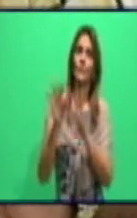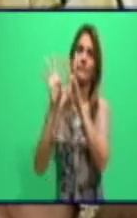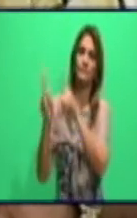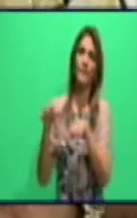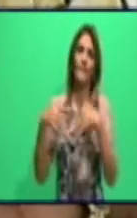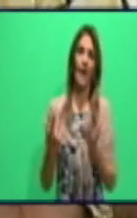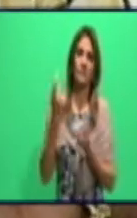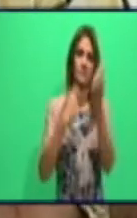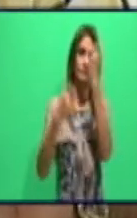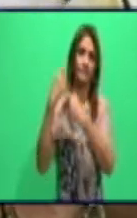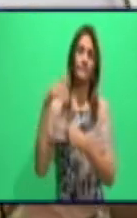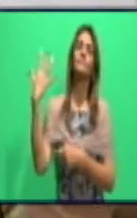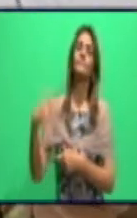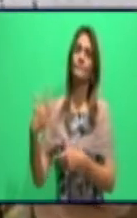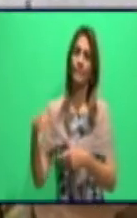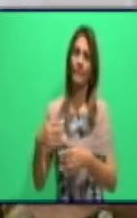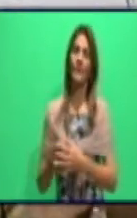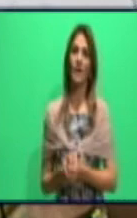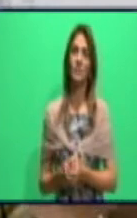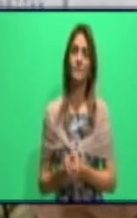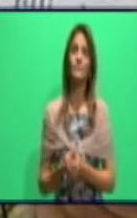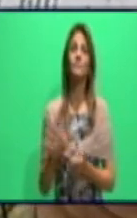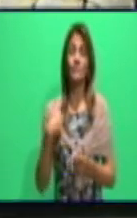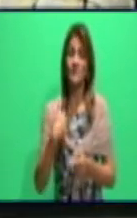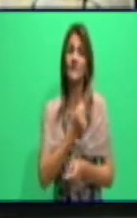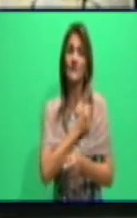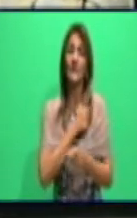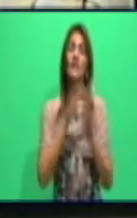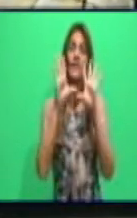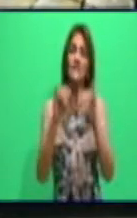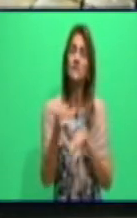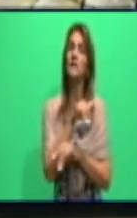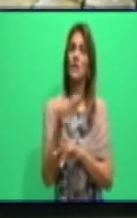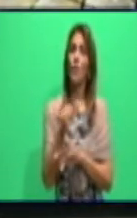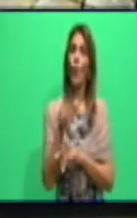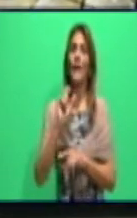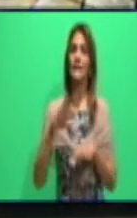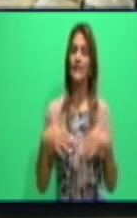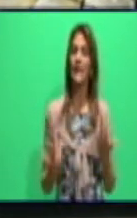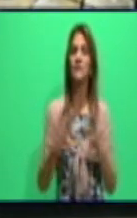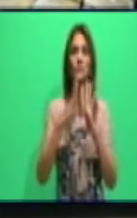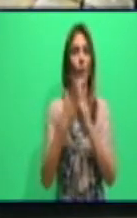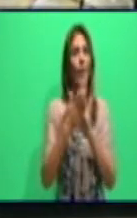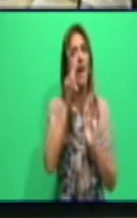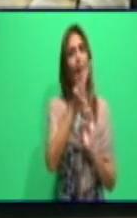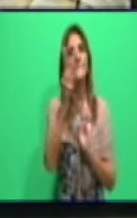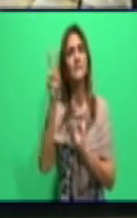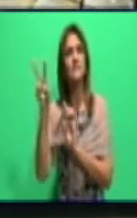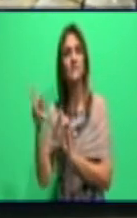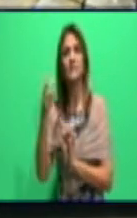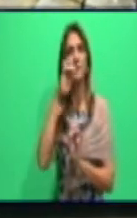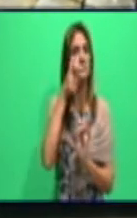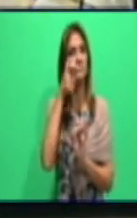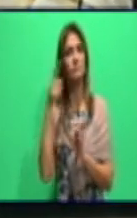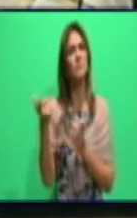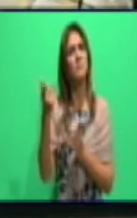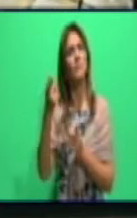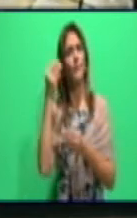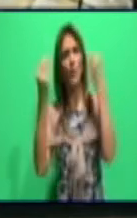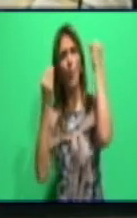intercediendo y yo quería destacar en el enfrentamiento en el por qué no el municipio voy a arriba nos sigue preocupando